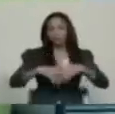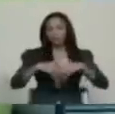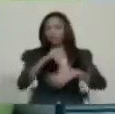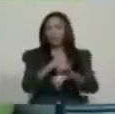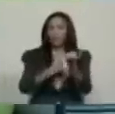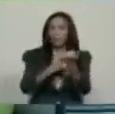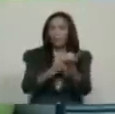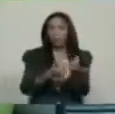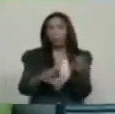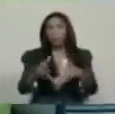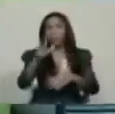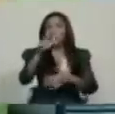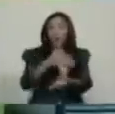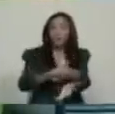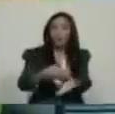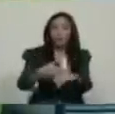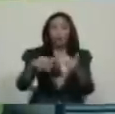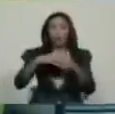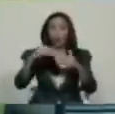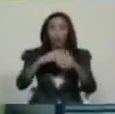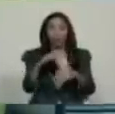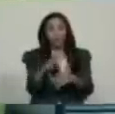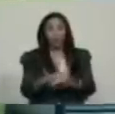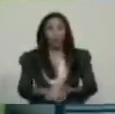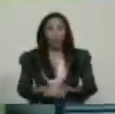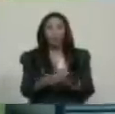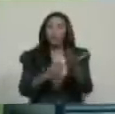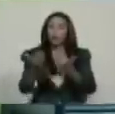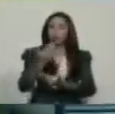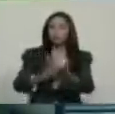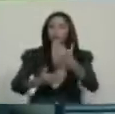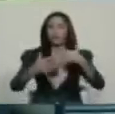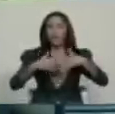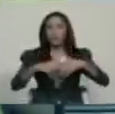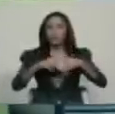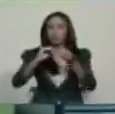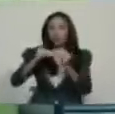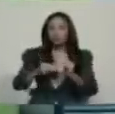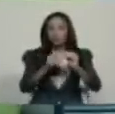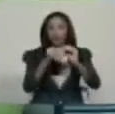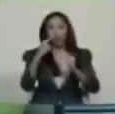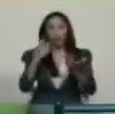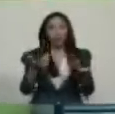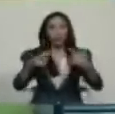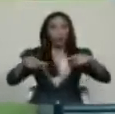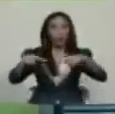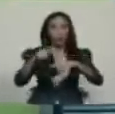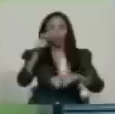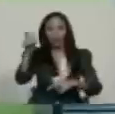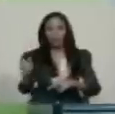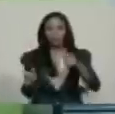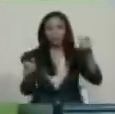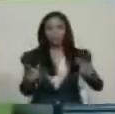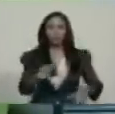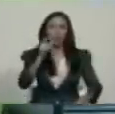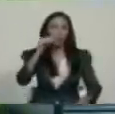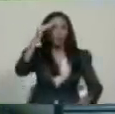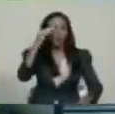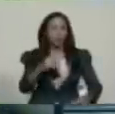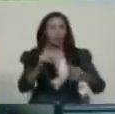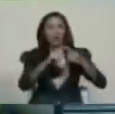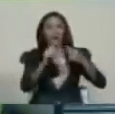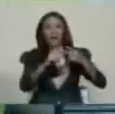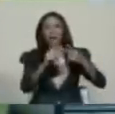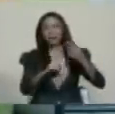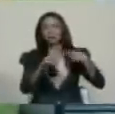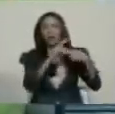3 millones y medio de dólares para la recuperación de esta empresa. Aquí me encuentro con el mayor general Mantilla, miembro